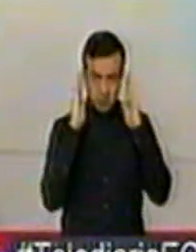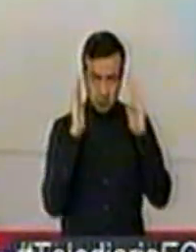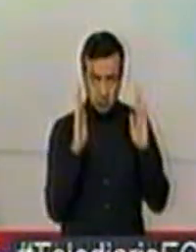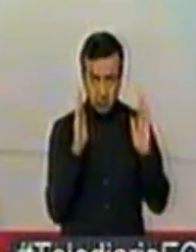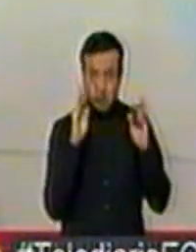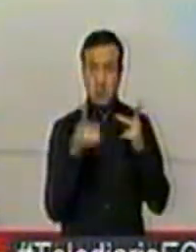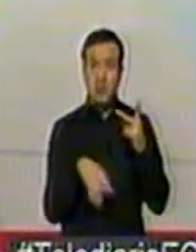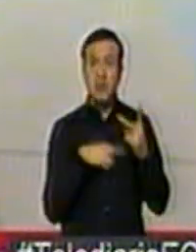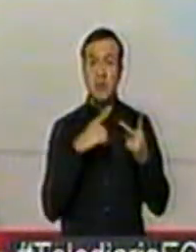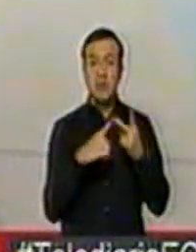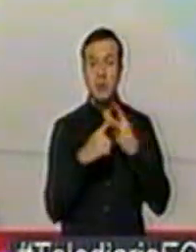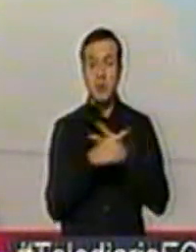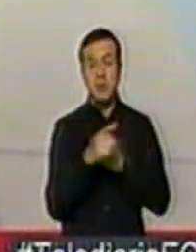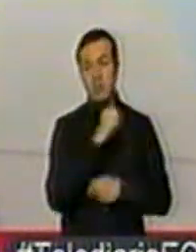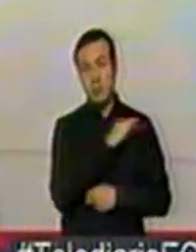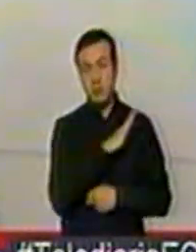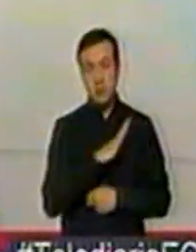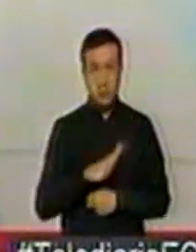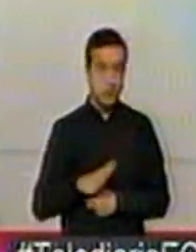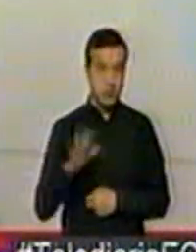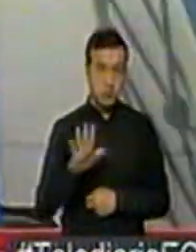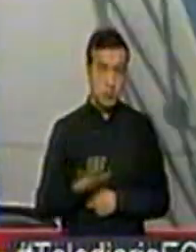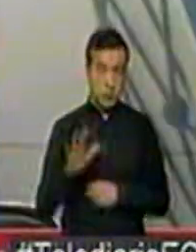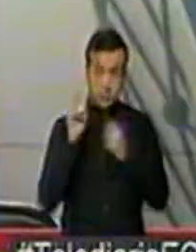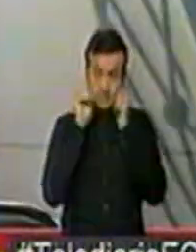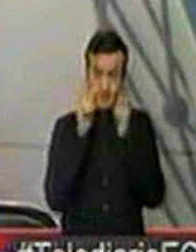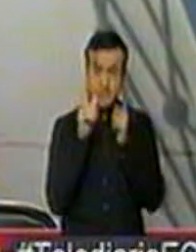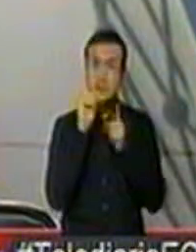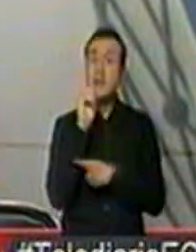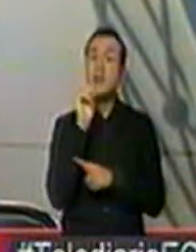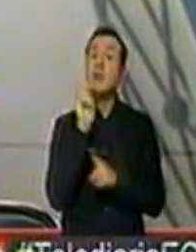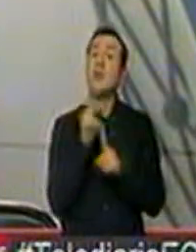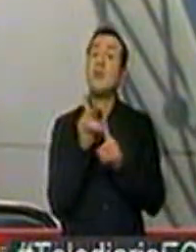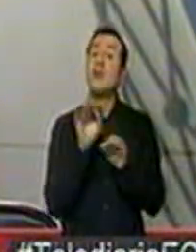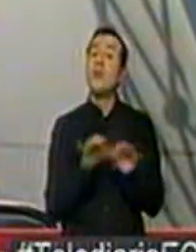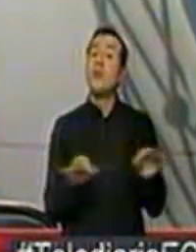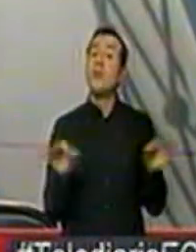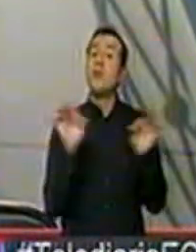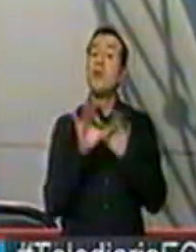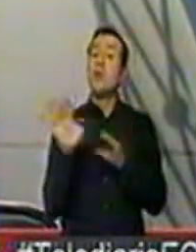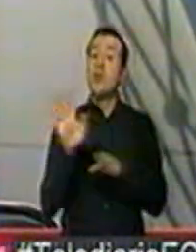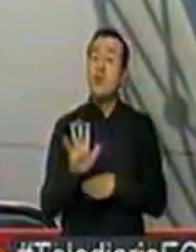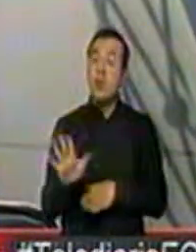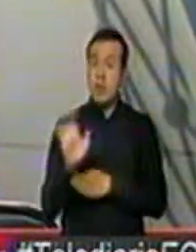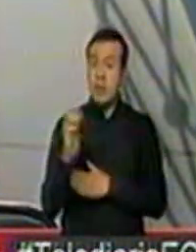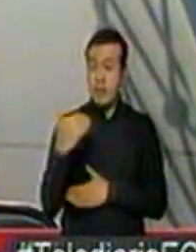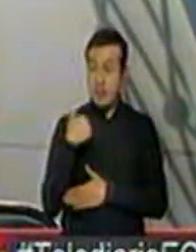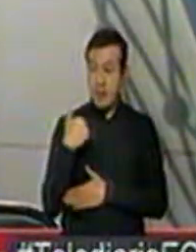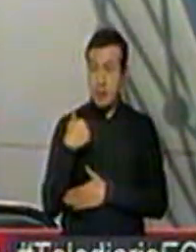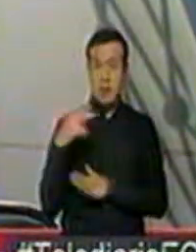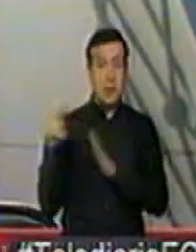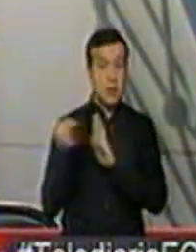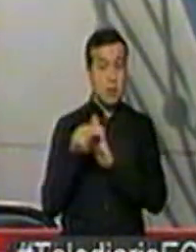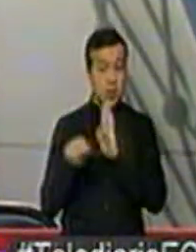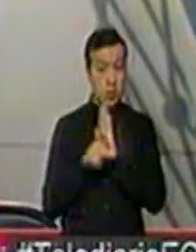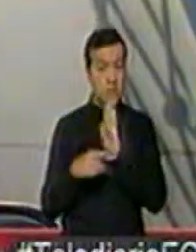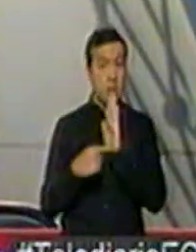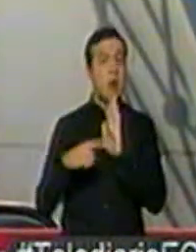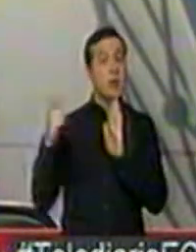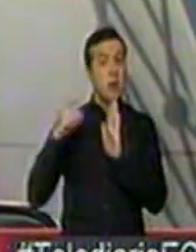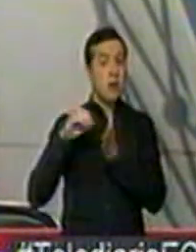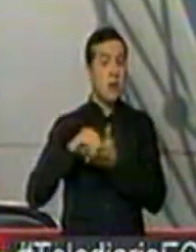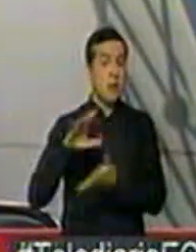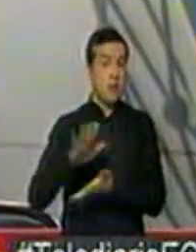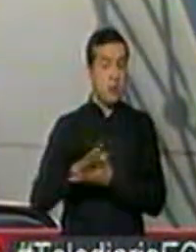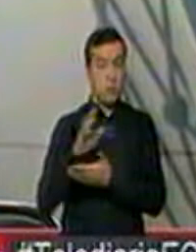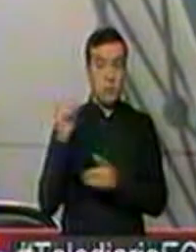de prevención a nivel local. Usted menciona algo importante, es en el que en el país hay instrumentos que deberían ser aplicados para